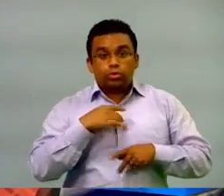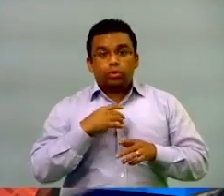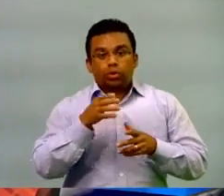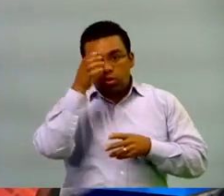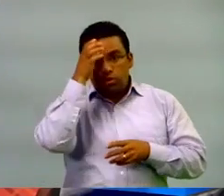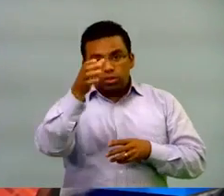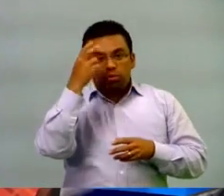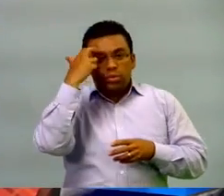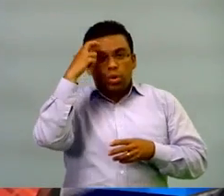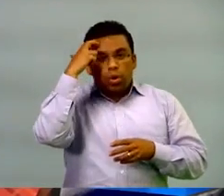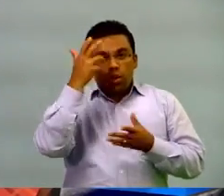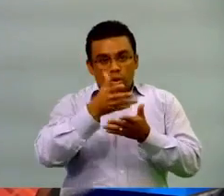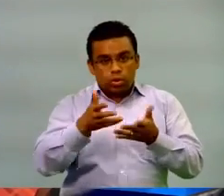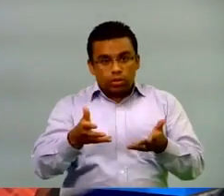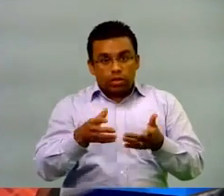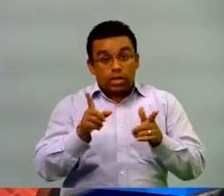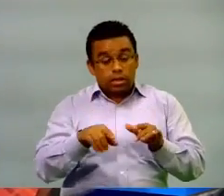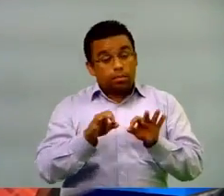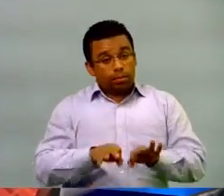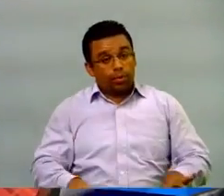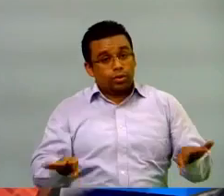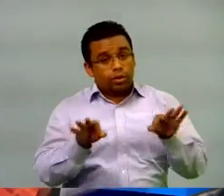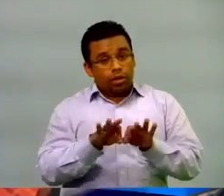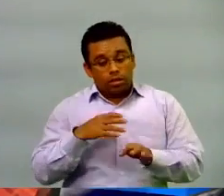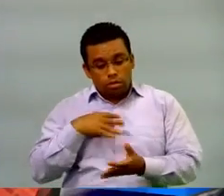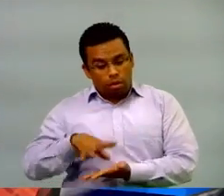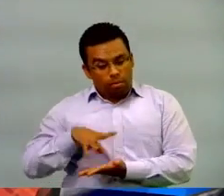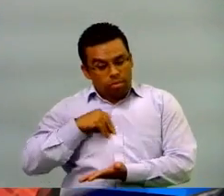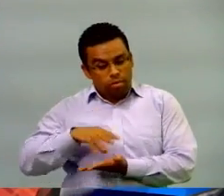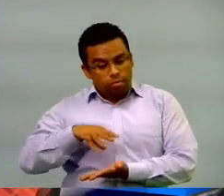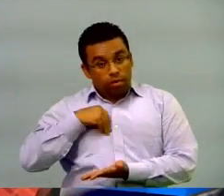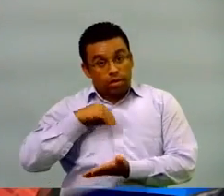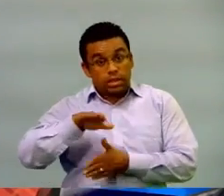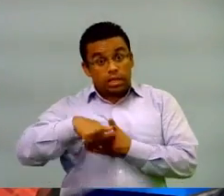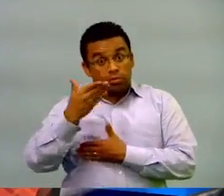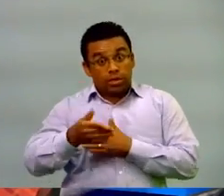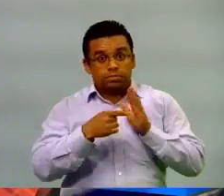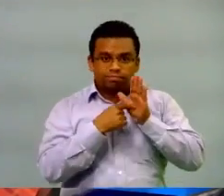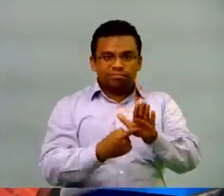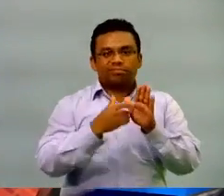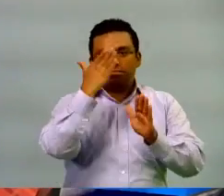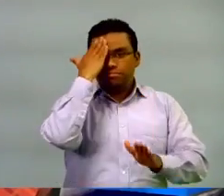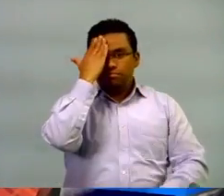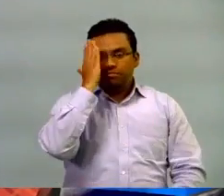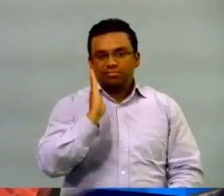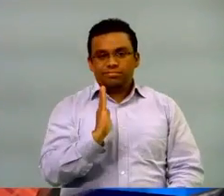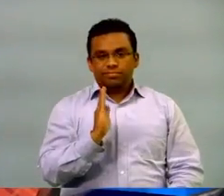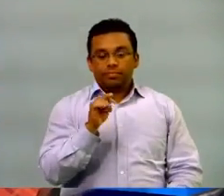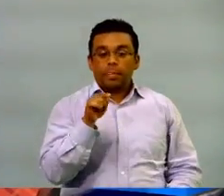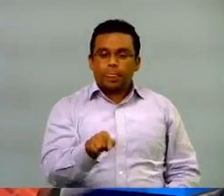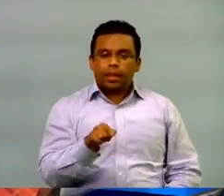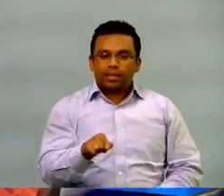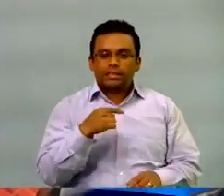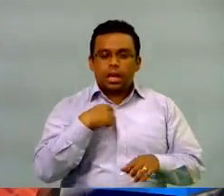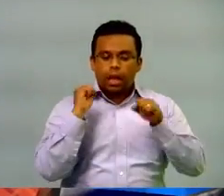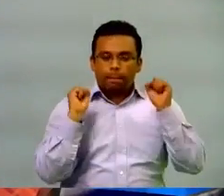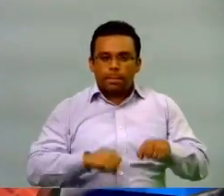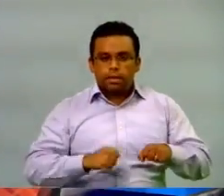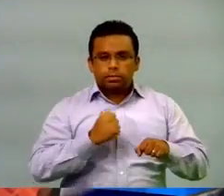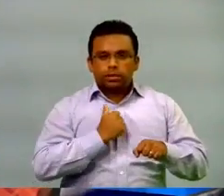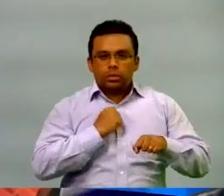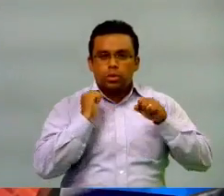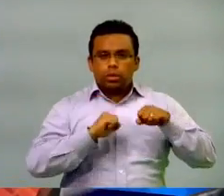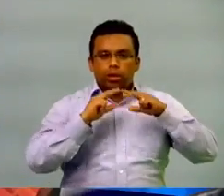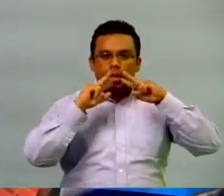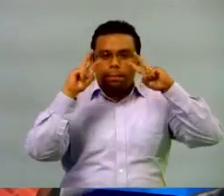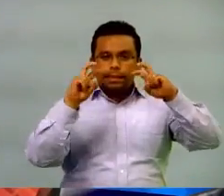algo muy importante, a empezar a recrear saberes. Entonces, creo que esa confrontación de teorías, esa capacidad investigativa que